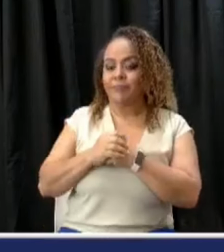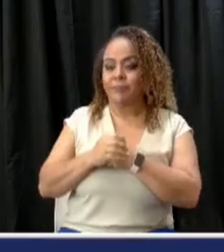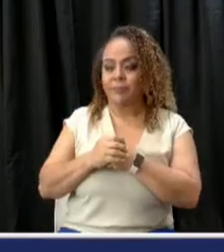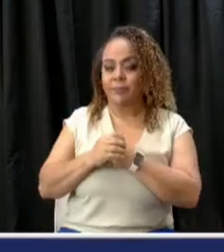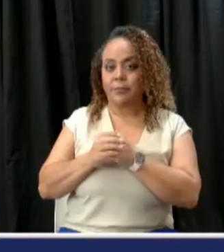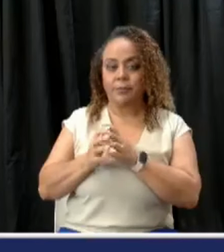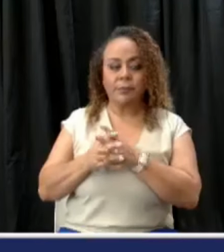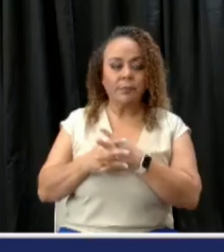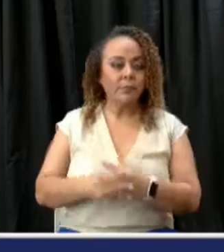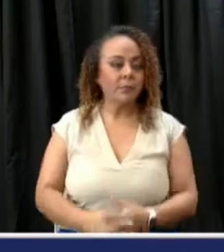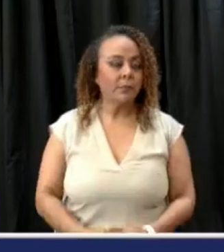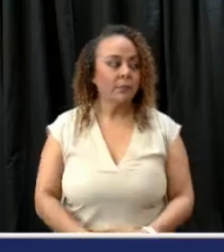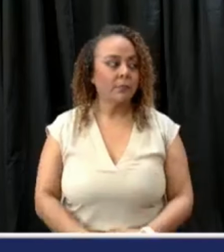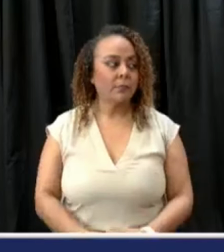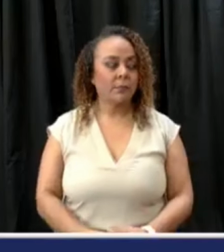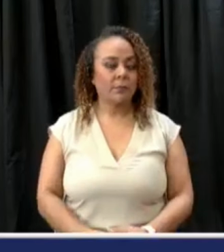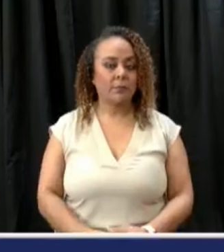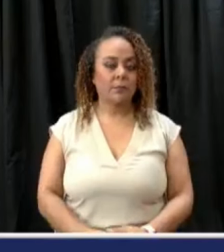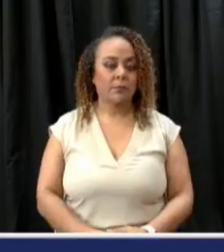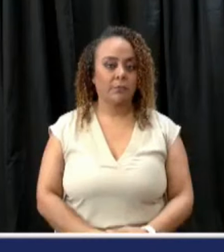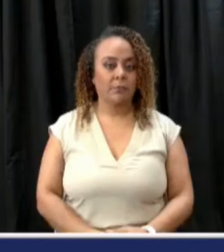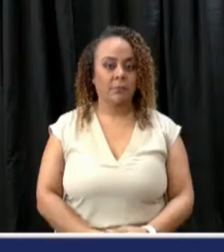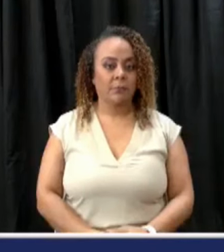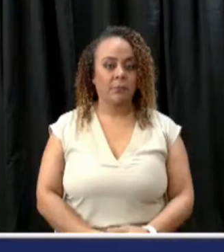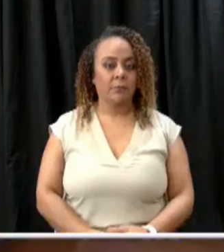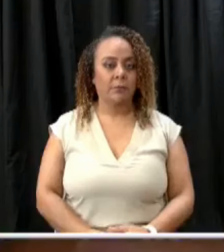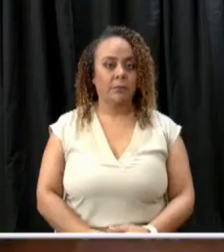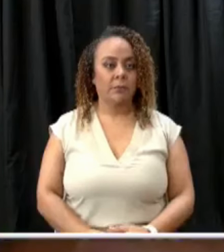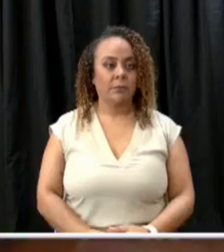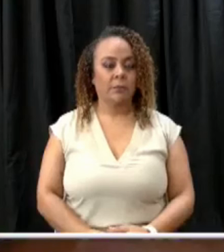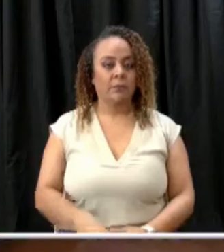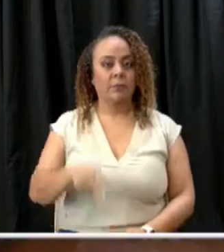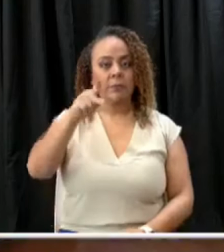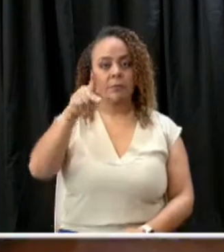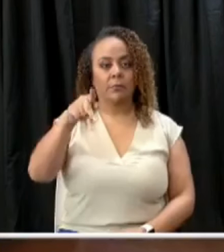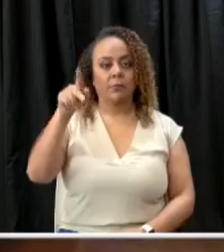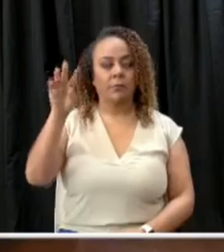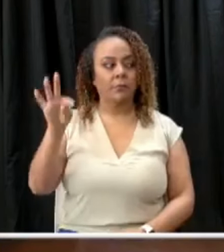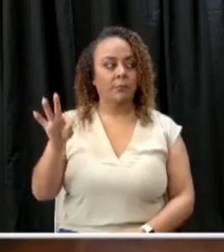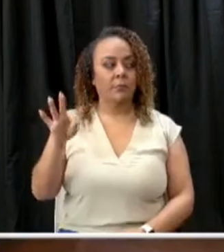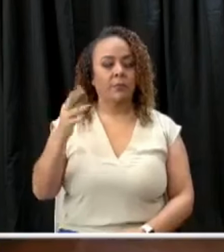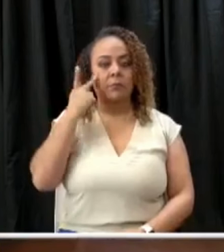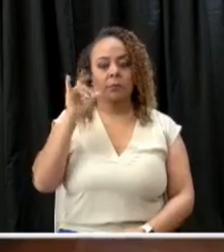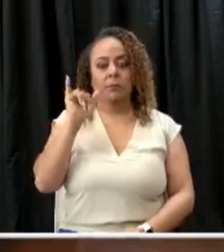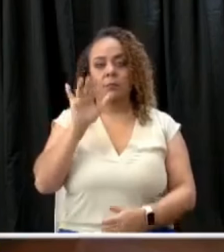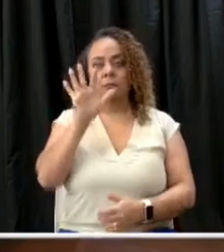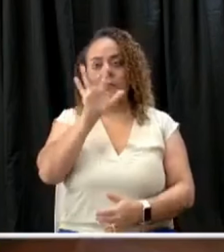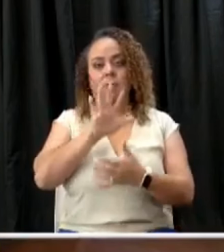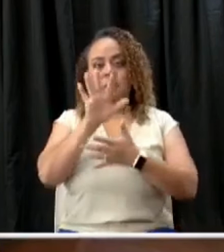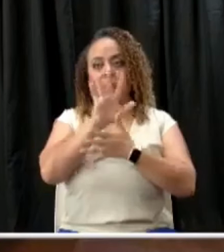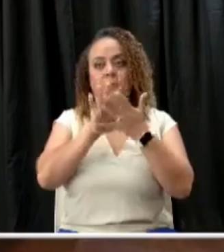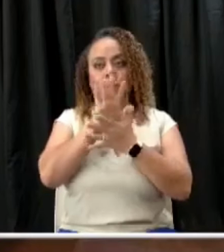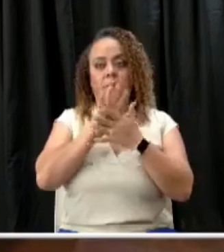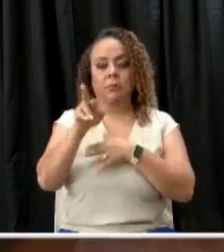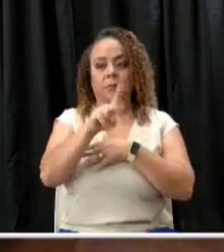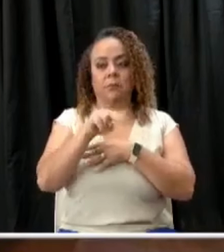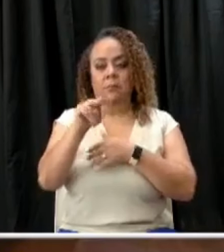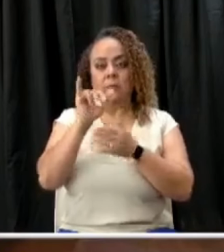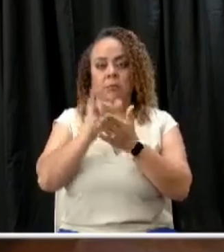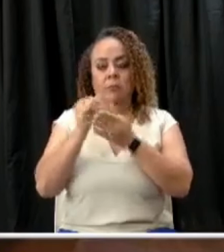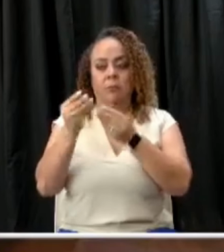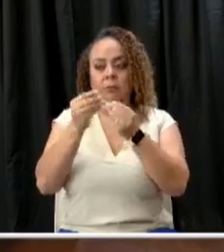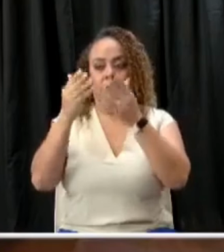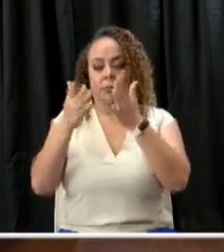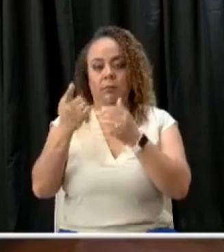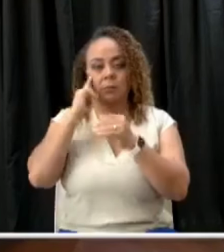dicen que la presentación se ve como un poco borrosa. Cualquier cosa a los compañeros ahí de